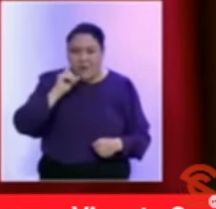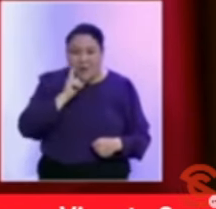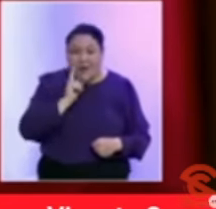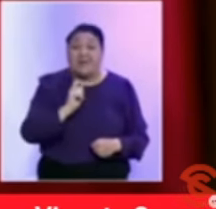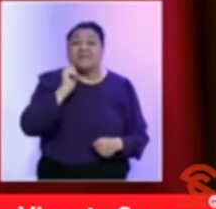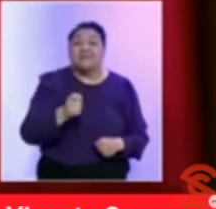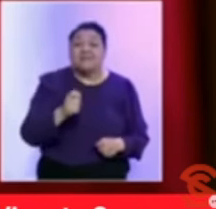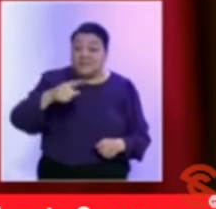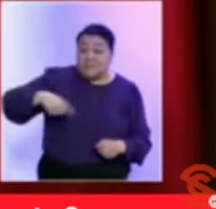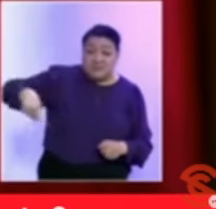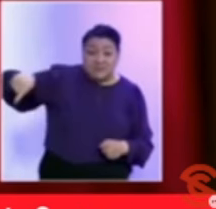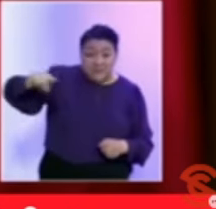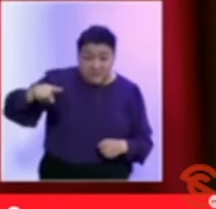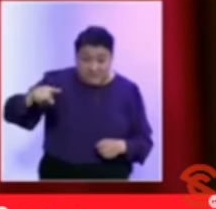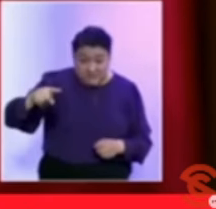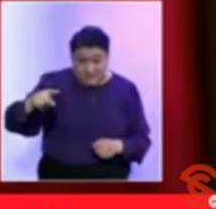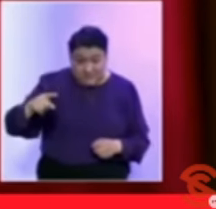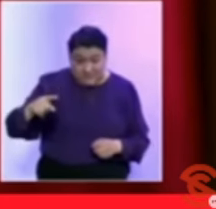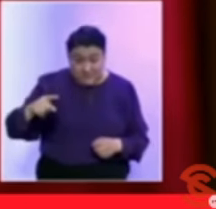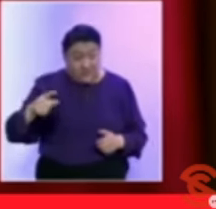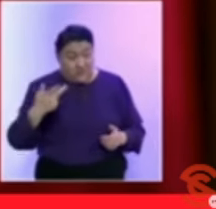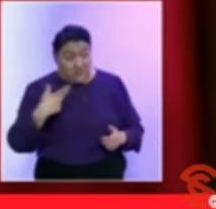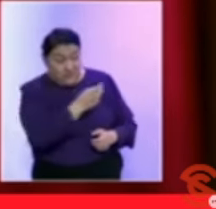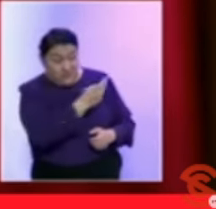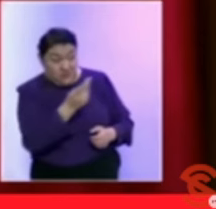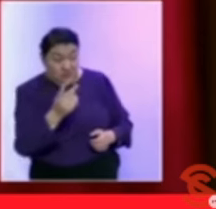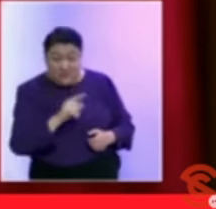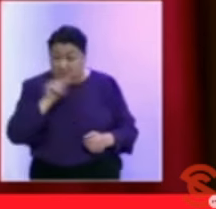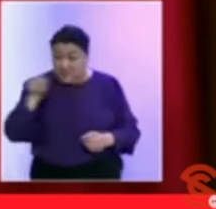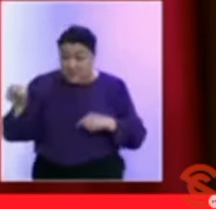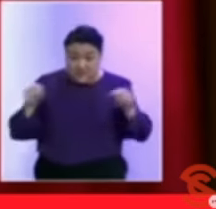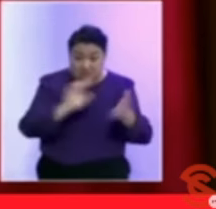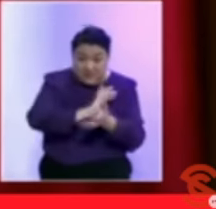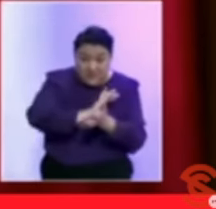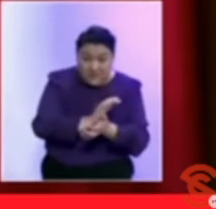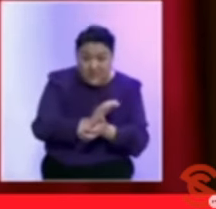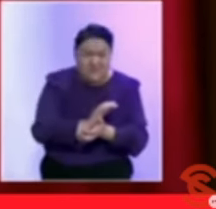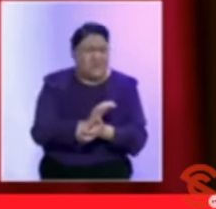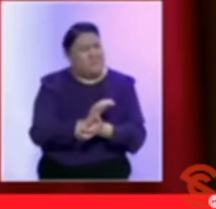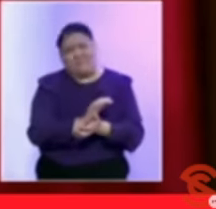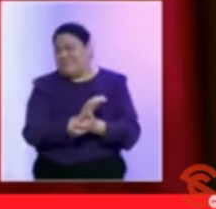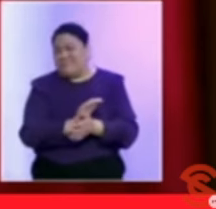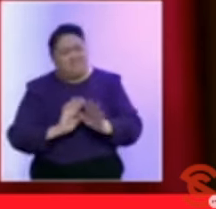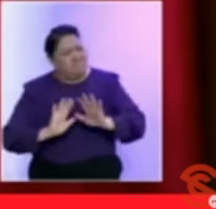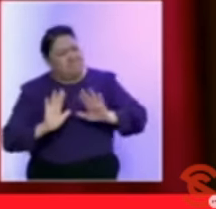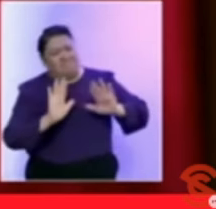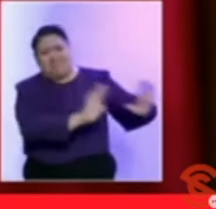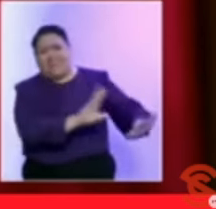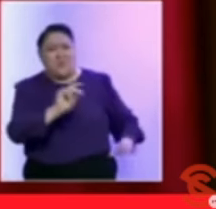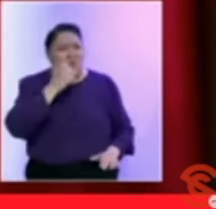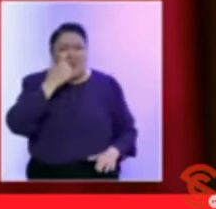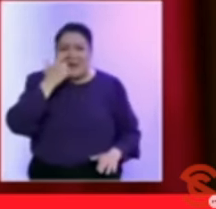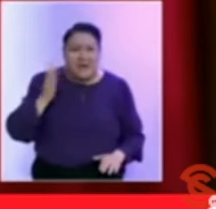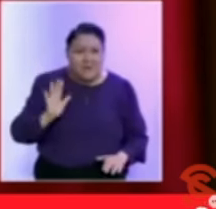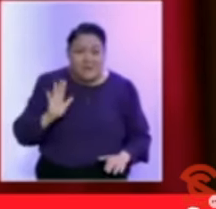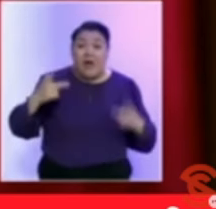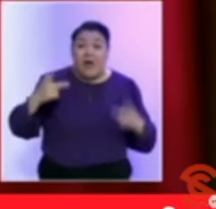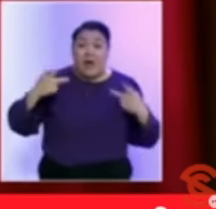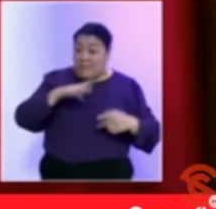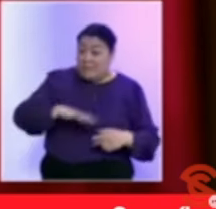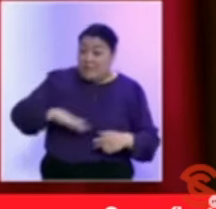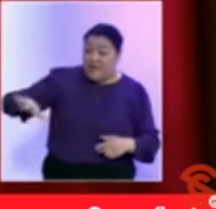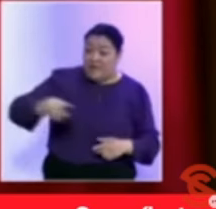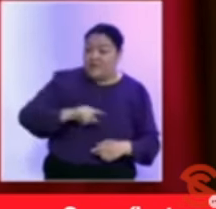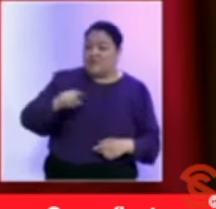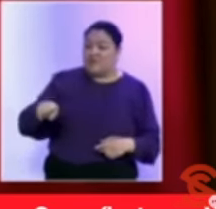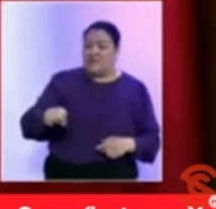no queremos que nadie sea discriminado que nunca más se trate al pueblo de México con